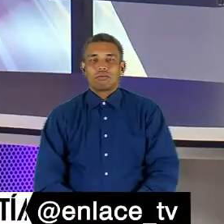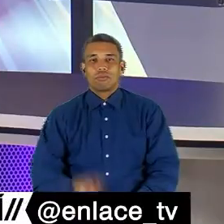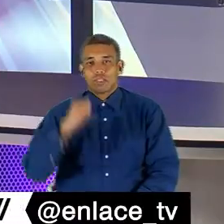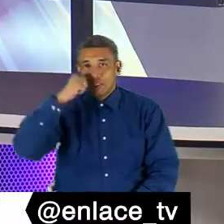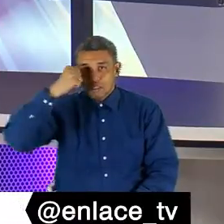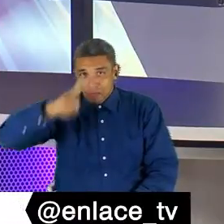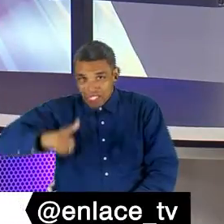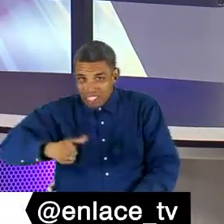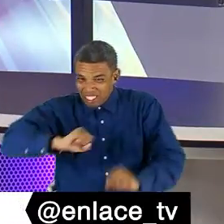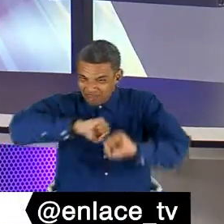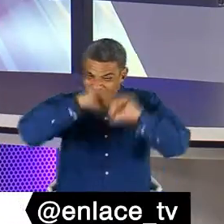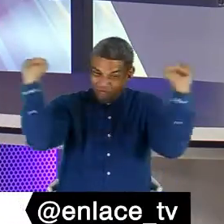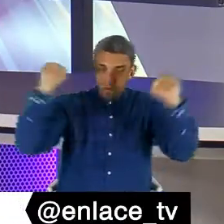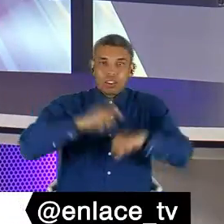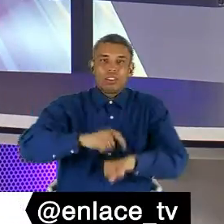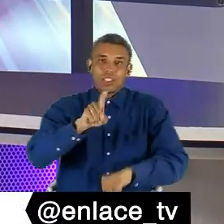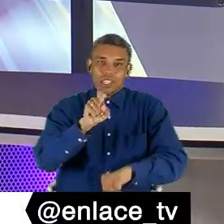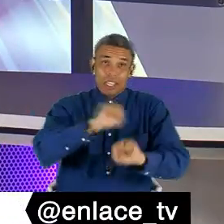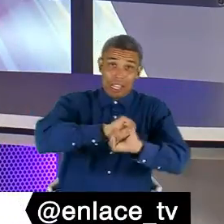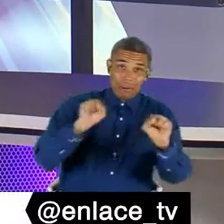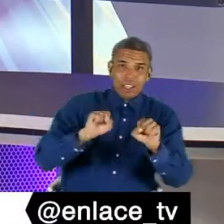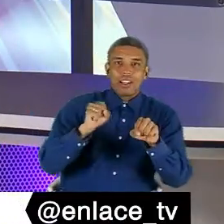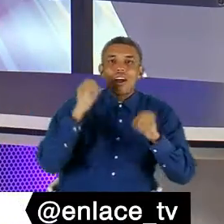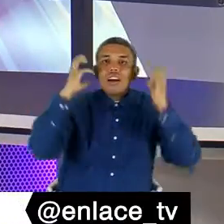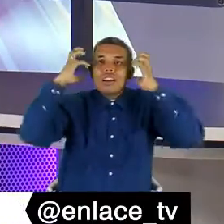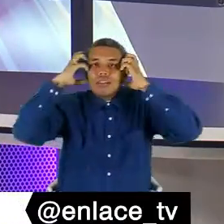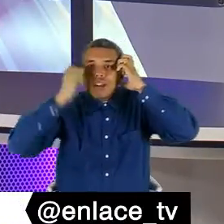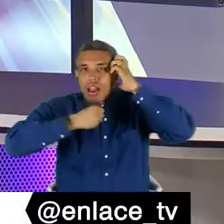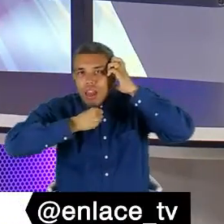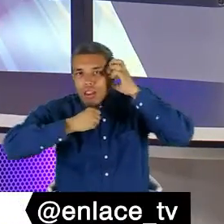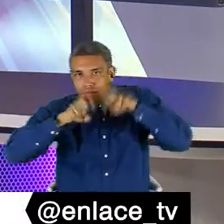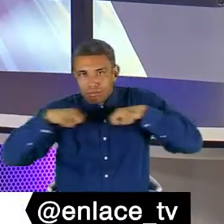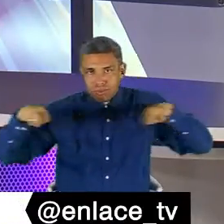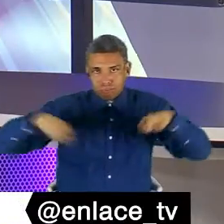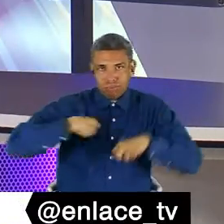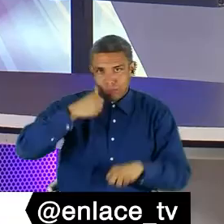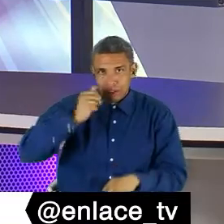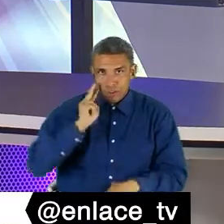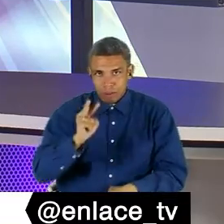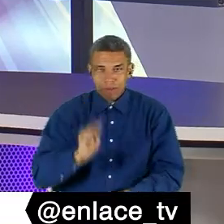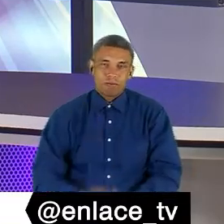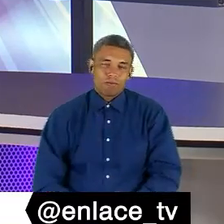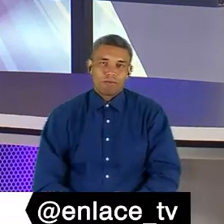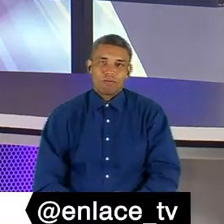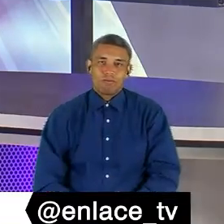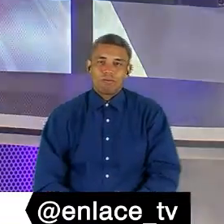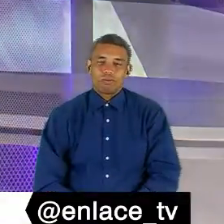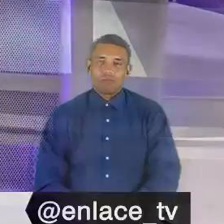mañana, bien temprano, en Enlace Radio 6 AM. Gracias por acompañarnos y que tengan todos una feliz noche.